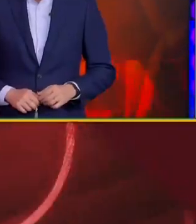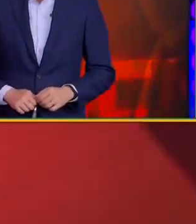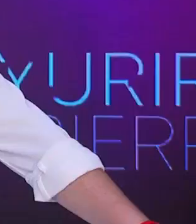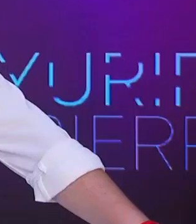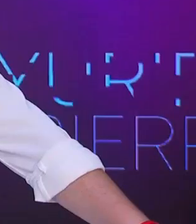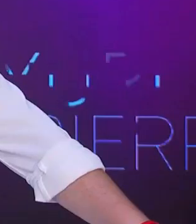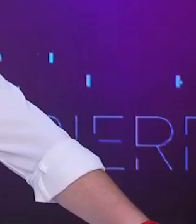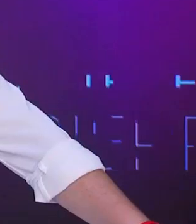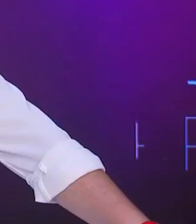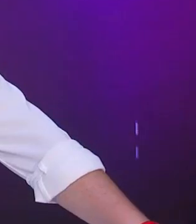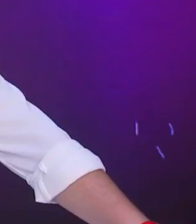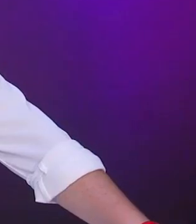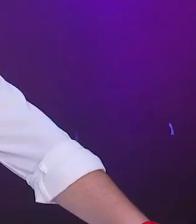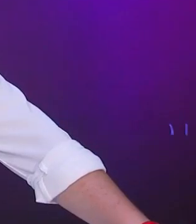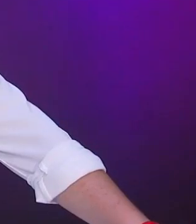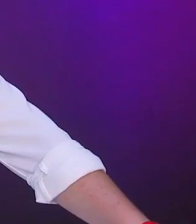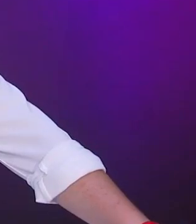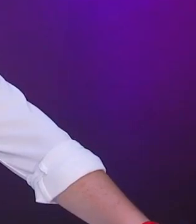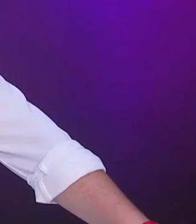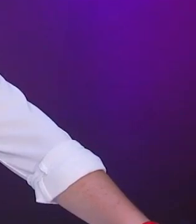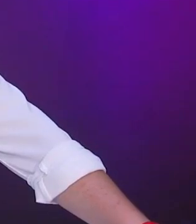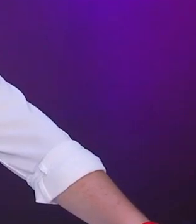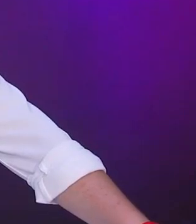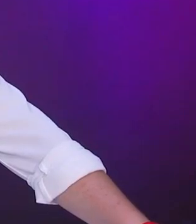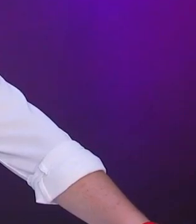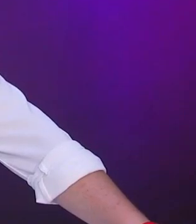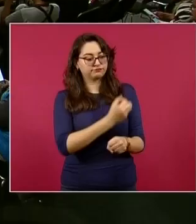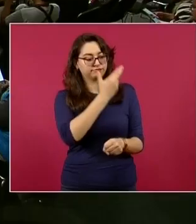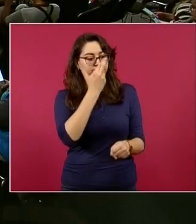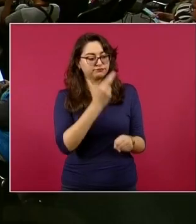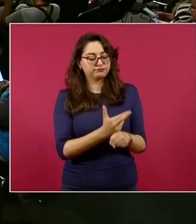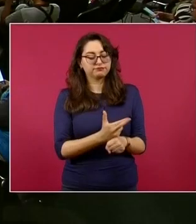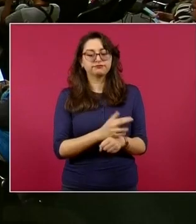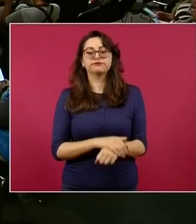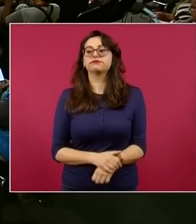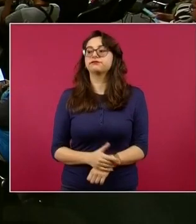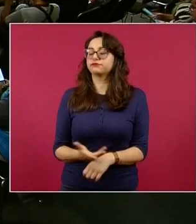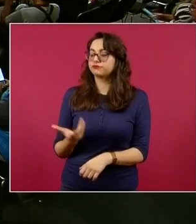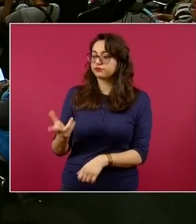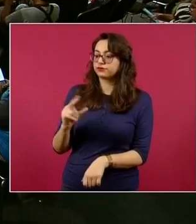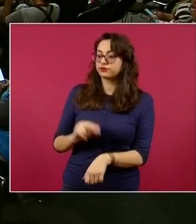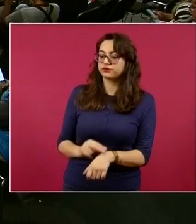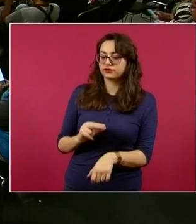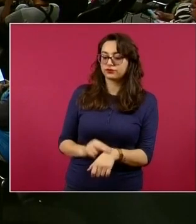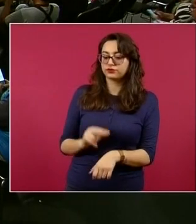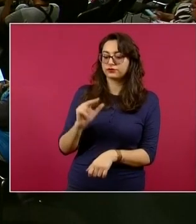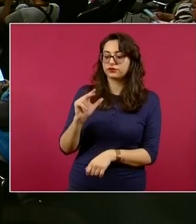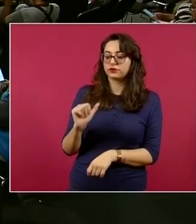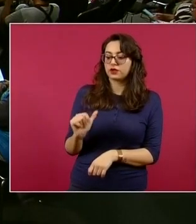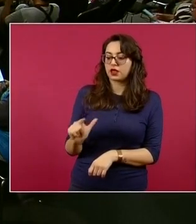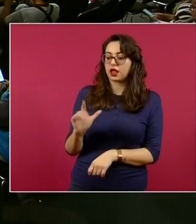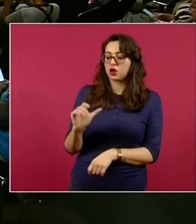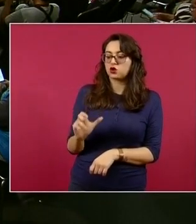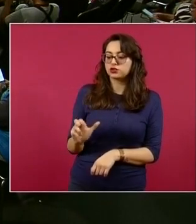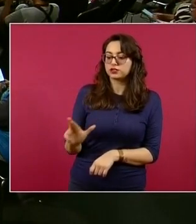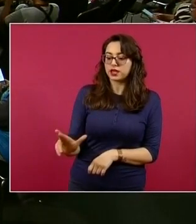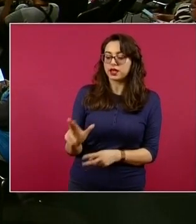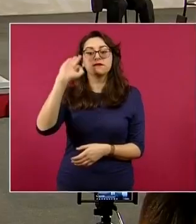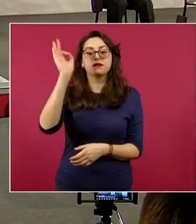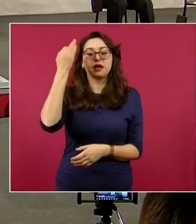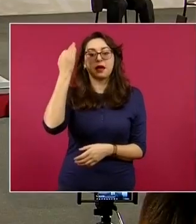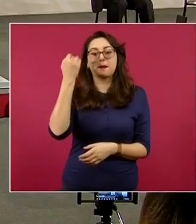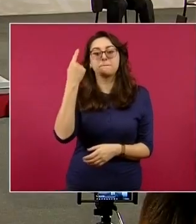celebra el Gobierno Federal la reforma a la Ley Federal para el control de precursores químicos en la cámara de diputados López